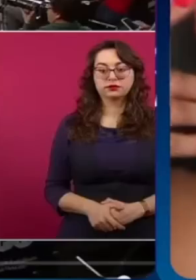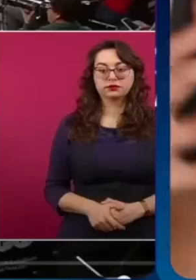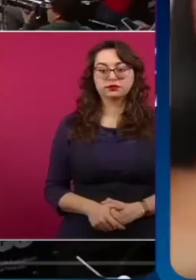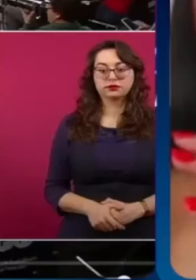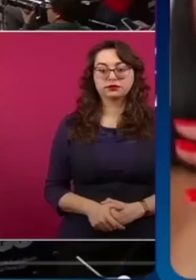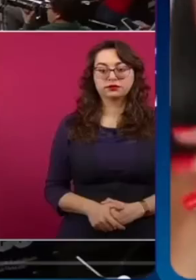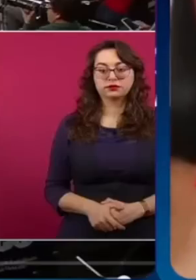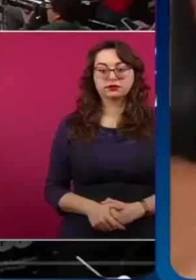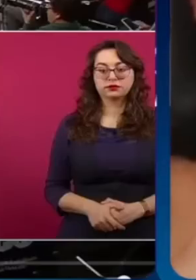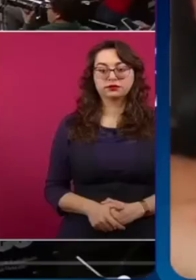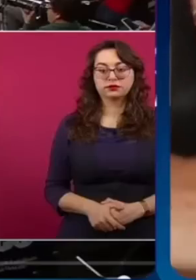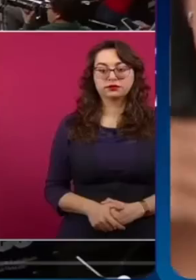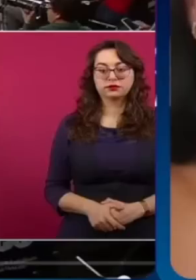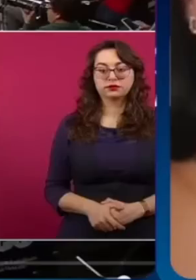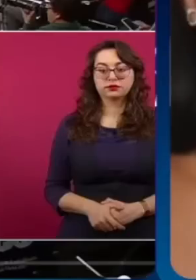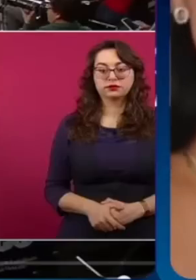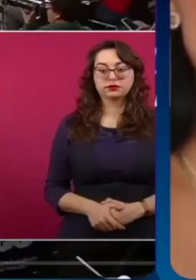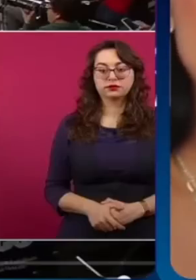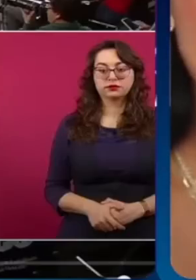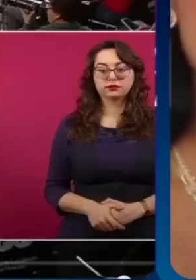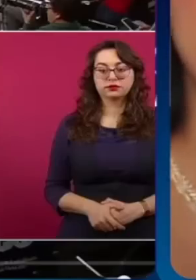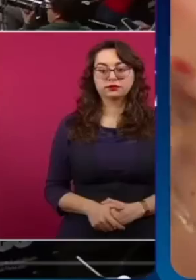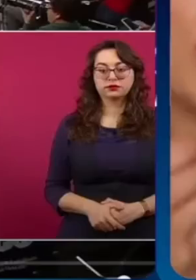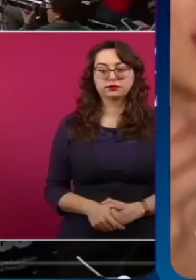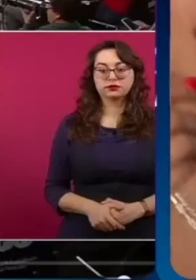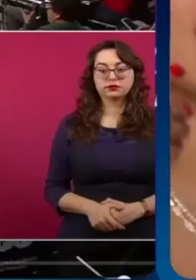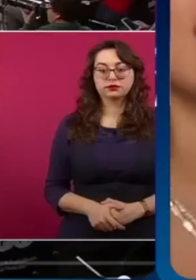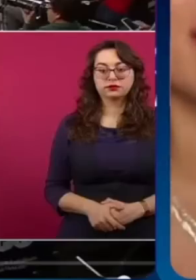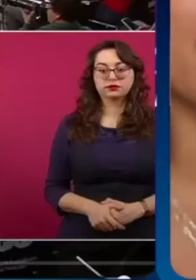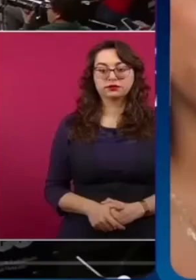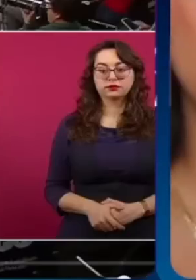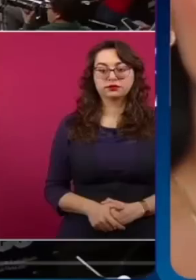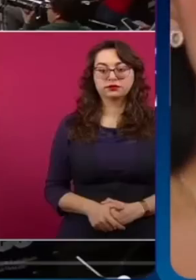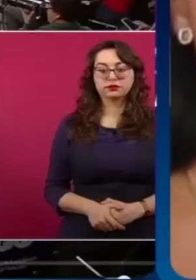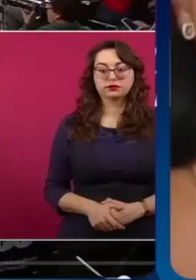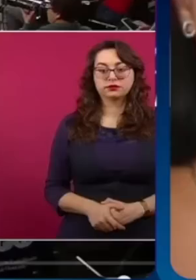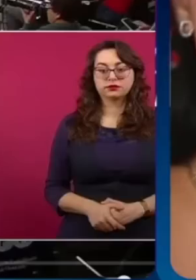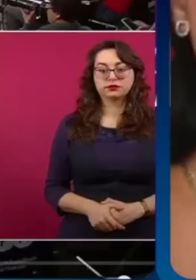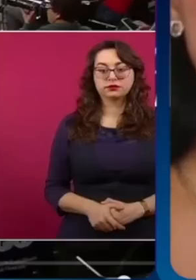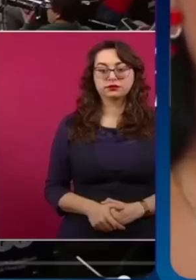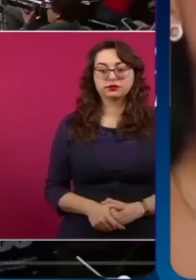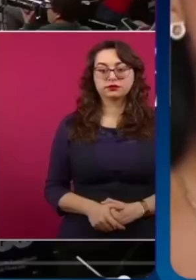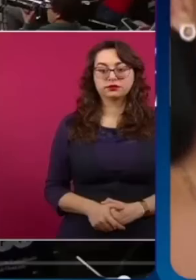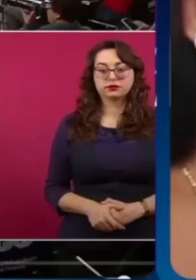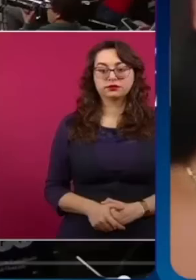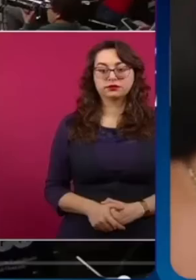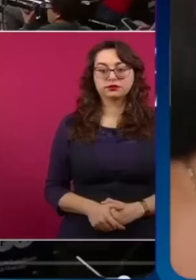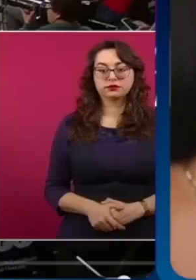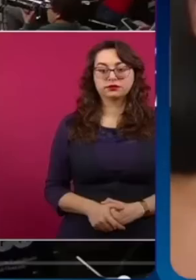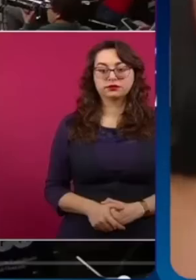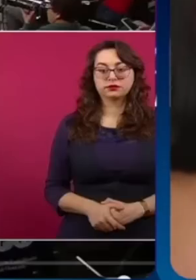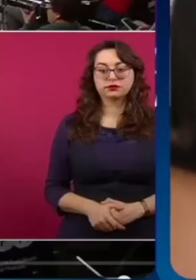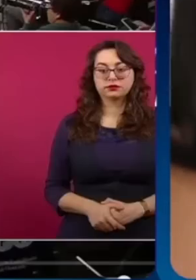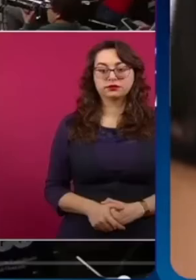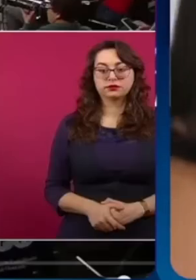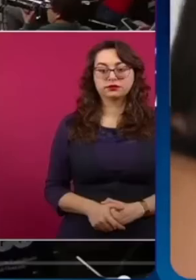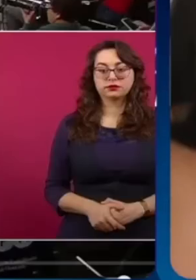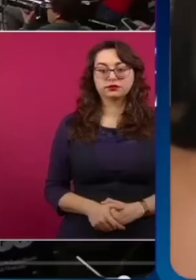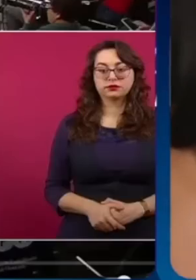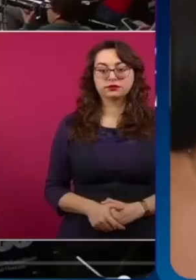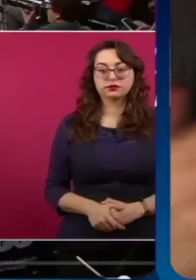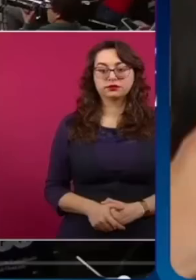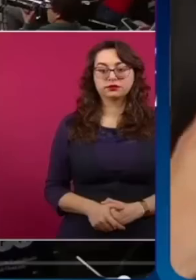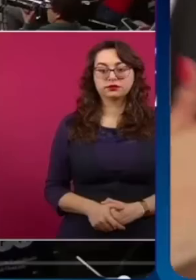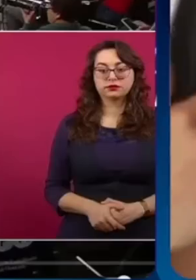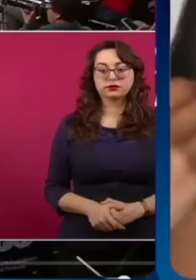las adicciones. Ahora, el dinero que el presidente busca también recuperar, porque no es quitarle a